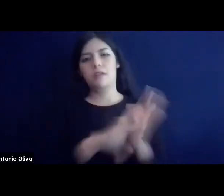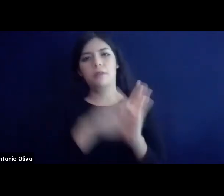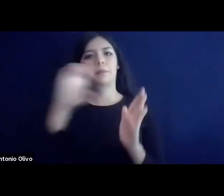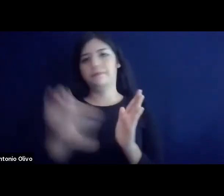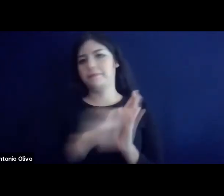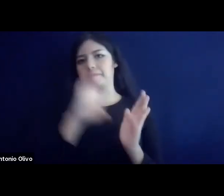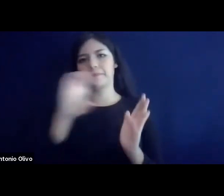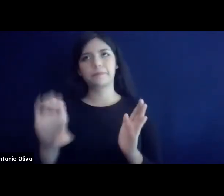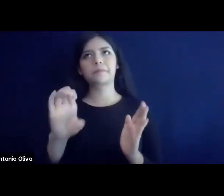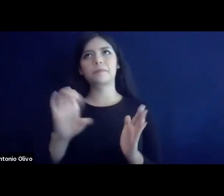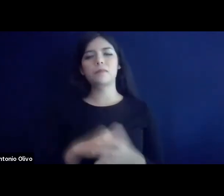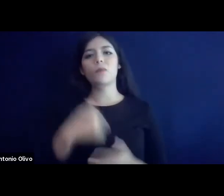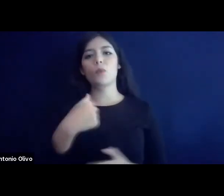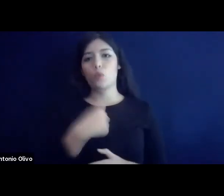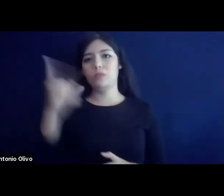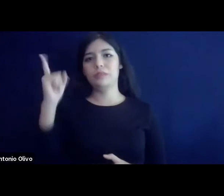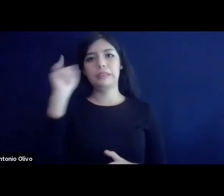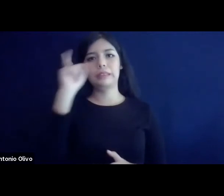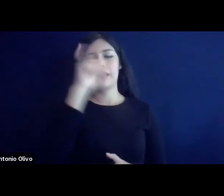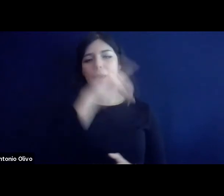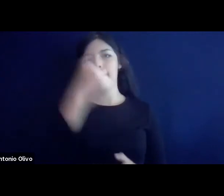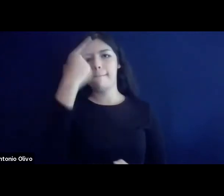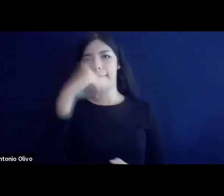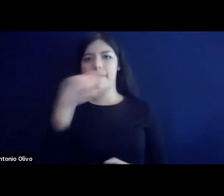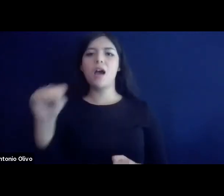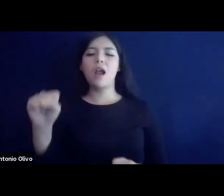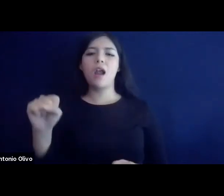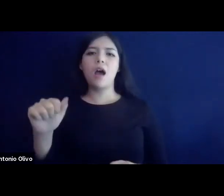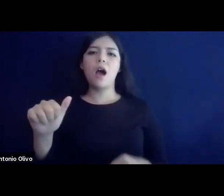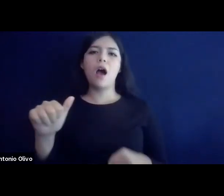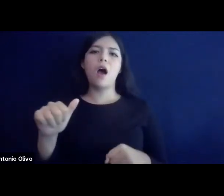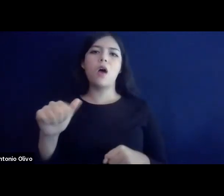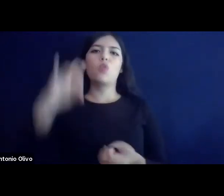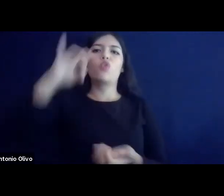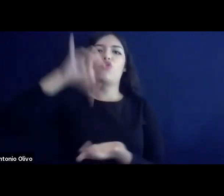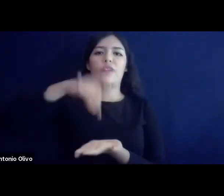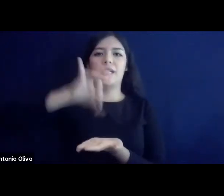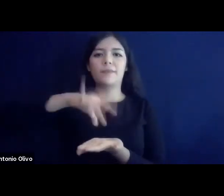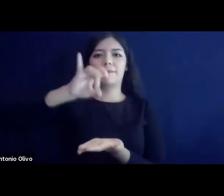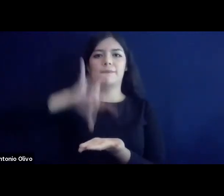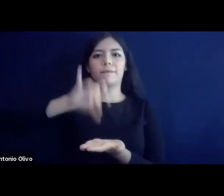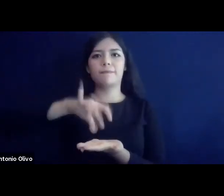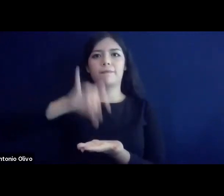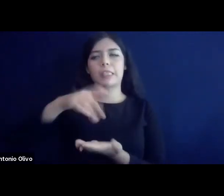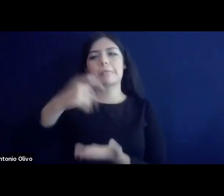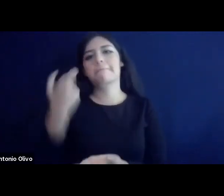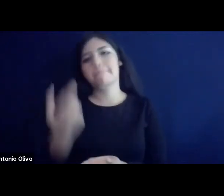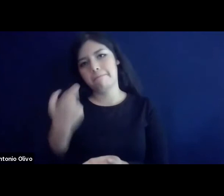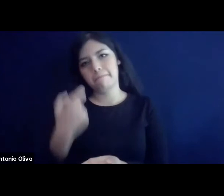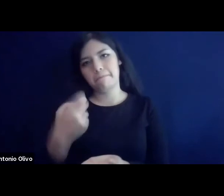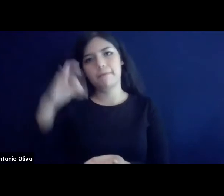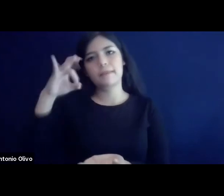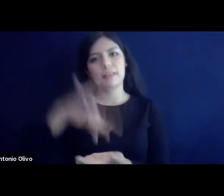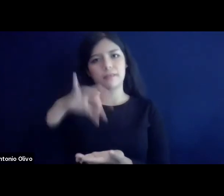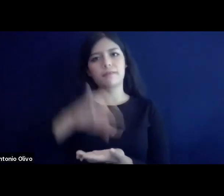si yo no tengo quien me mueva, tengo que estar tomando Uber, y eso también implica que una